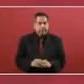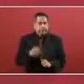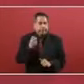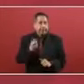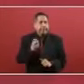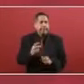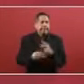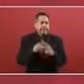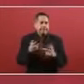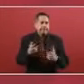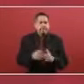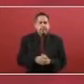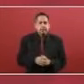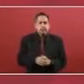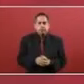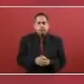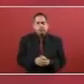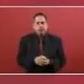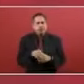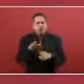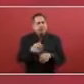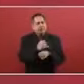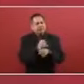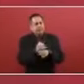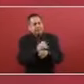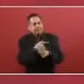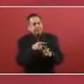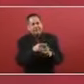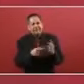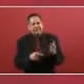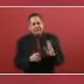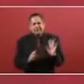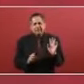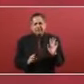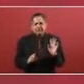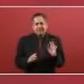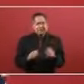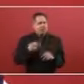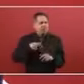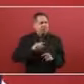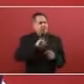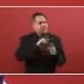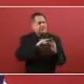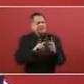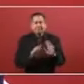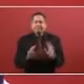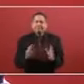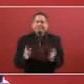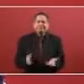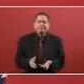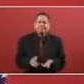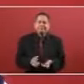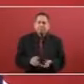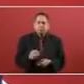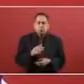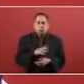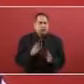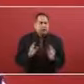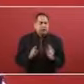Eso lo vamos a hacer. Acerca de las investigaciones, ¿por qué no están otros personajes? Porque no